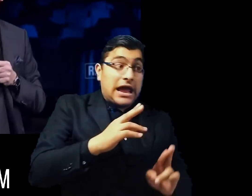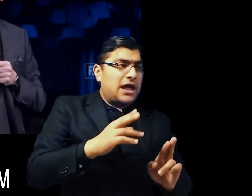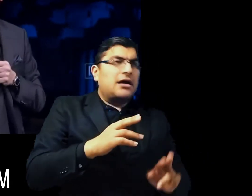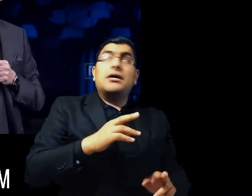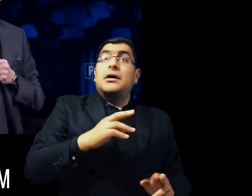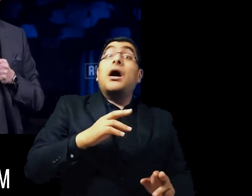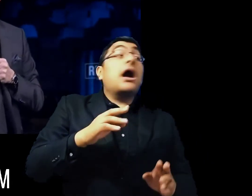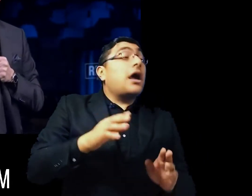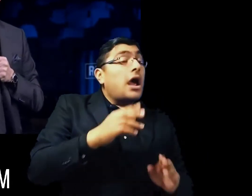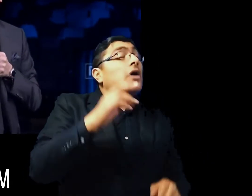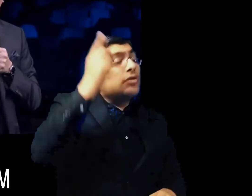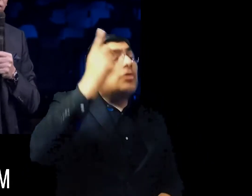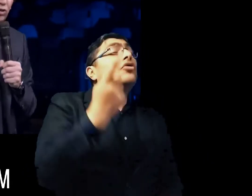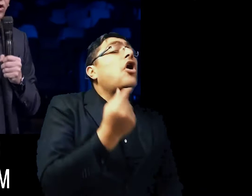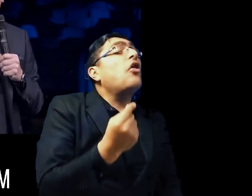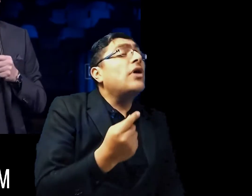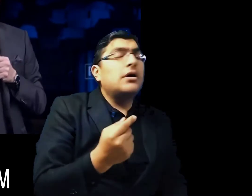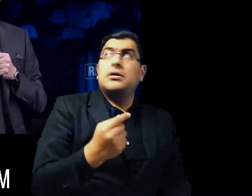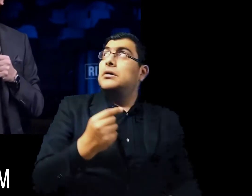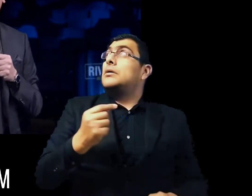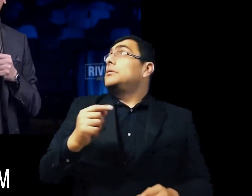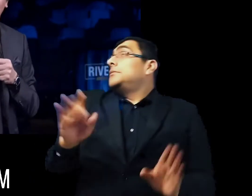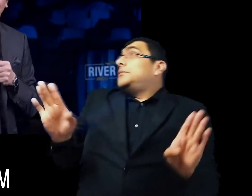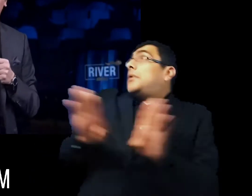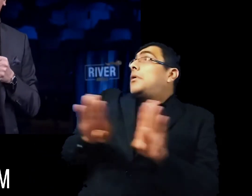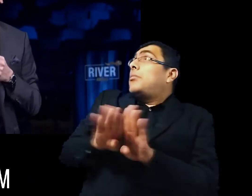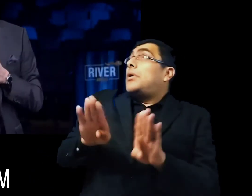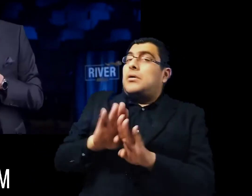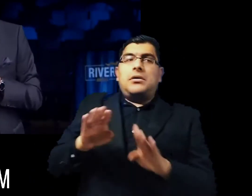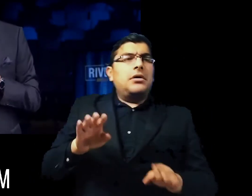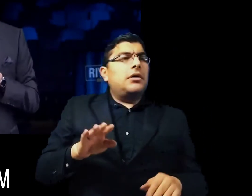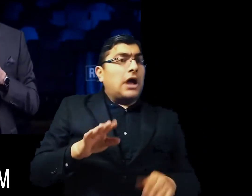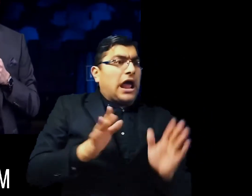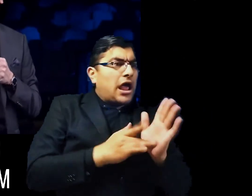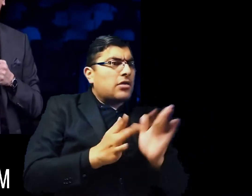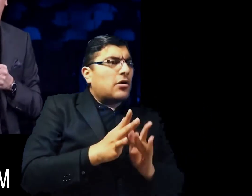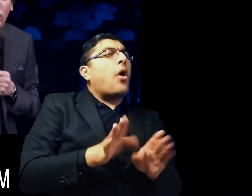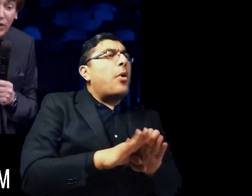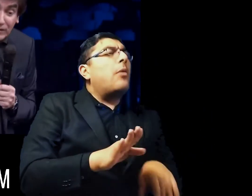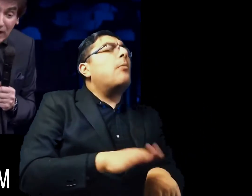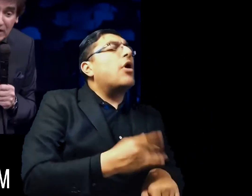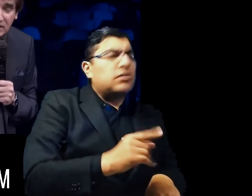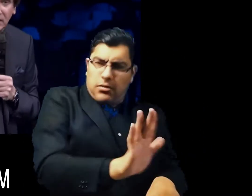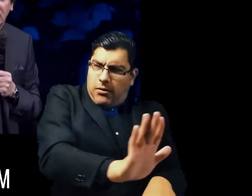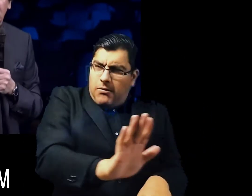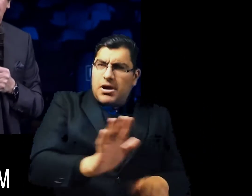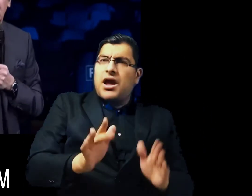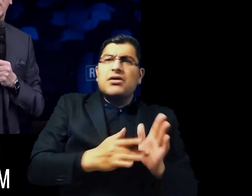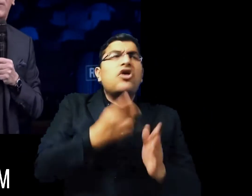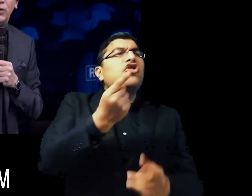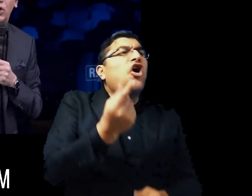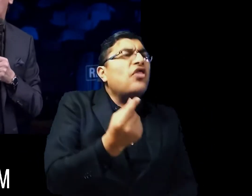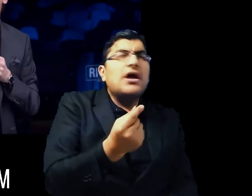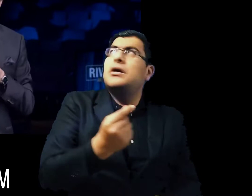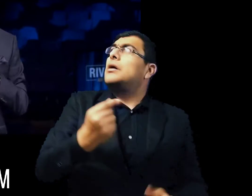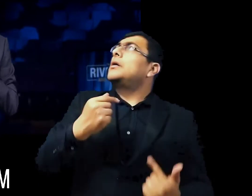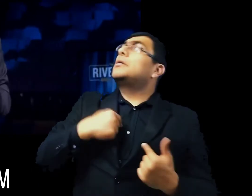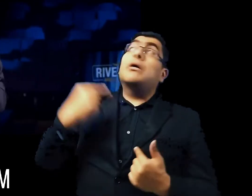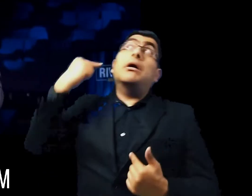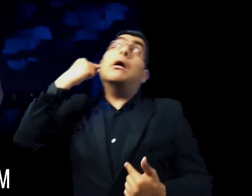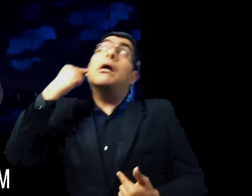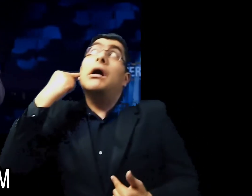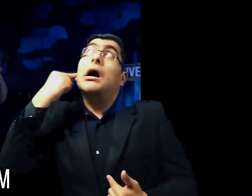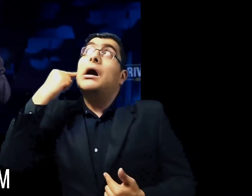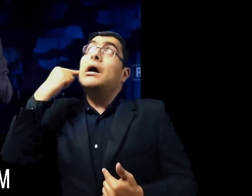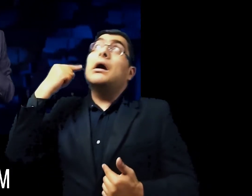hizo. Él contestó como si Dios le hubiese preguntado por qué se había escondido. Le dijo, ¿dónde estás? Y él respondió, oí tu